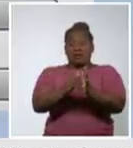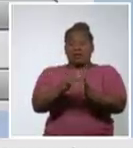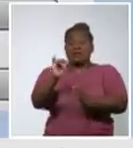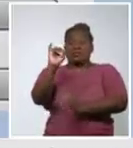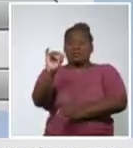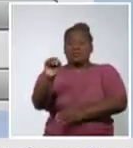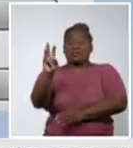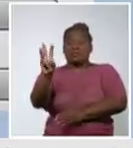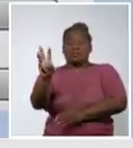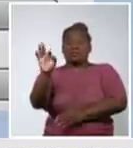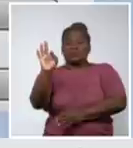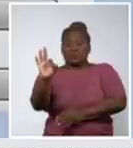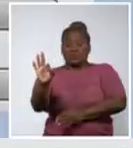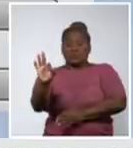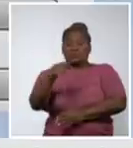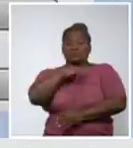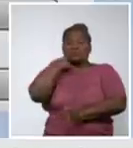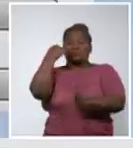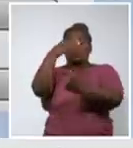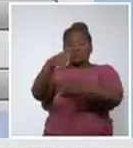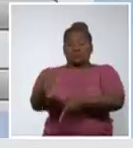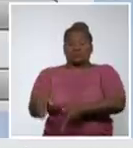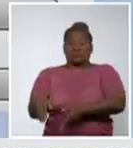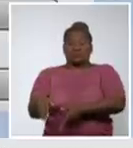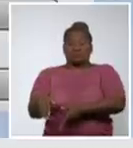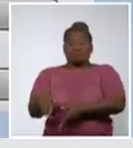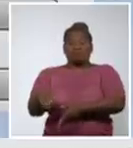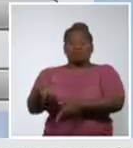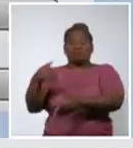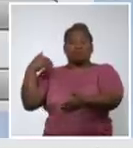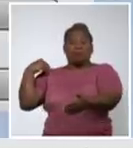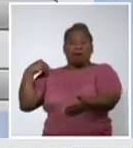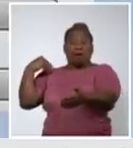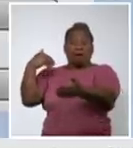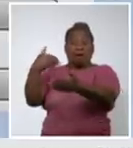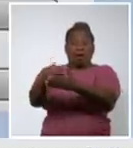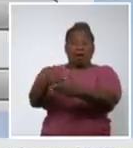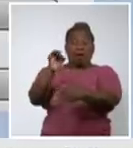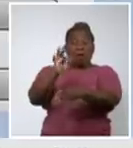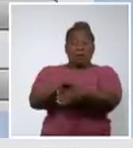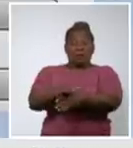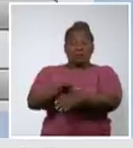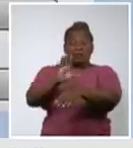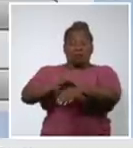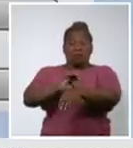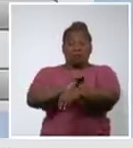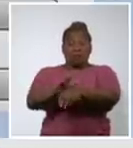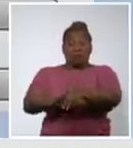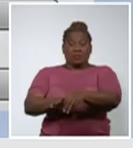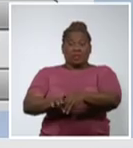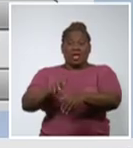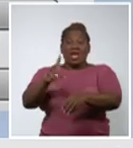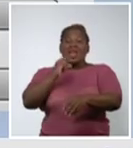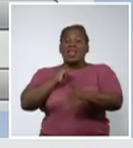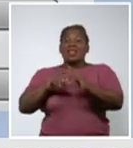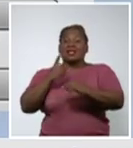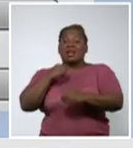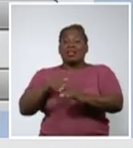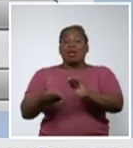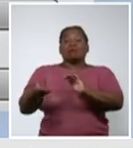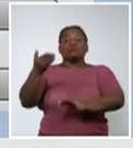1.277.638 fallecidos desde el comienzo de la pandemia, para una letalidad superior a la del mundo